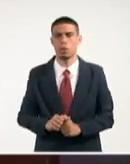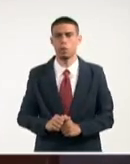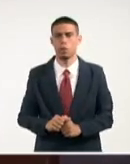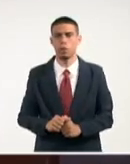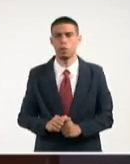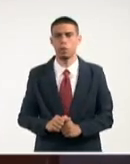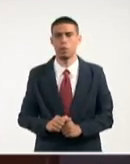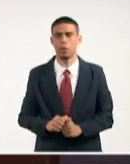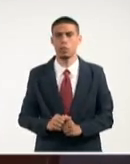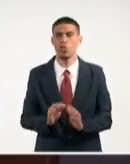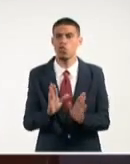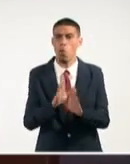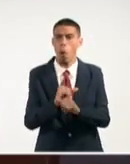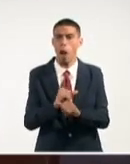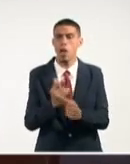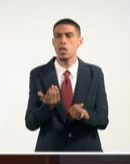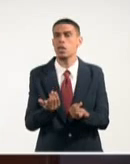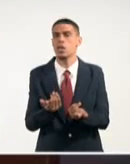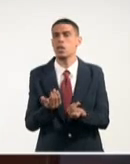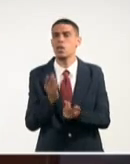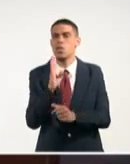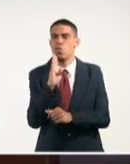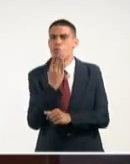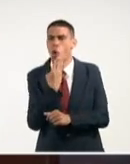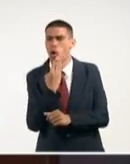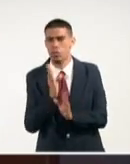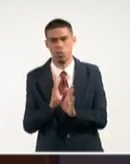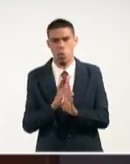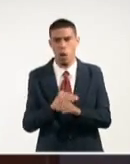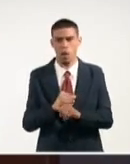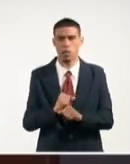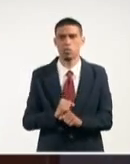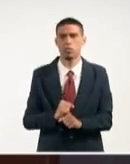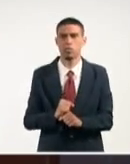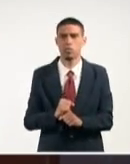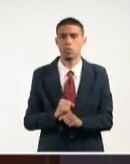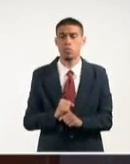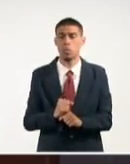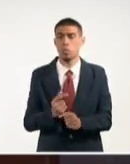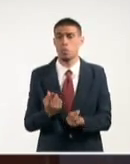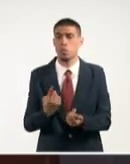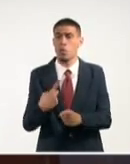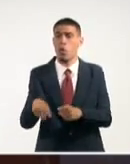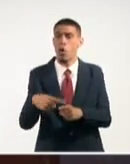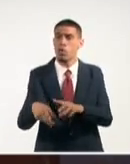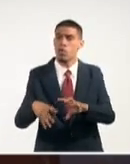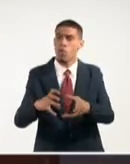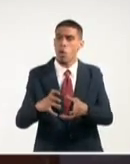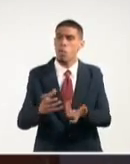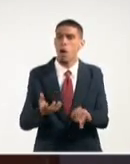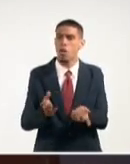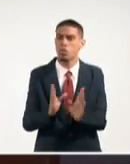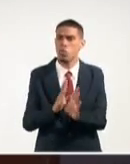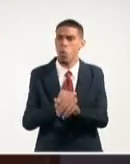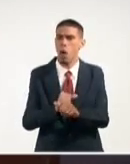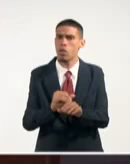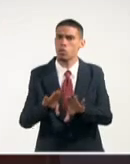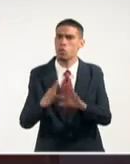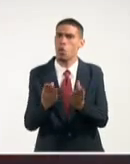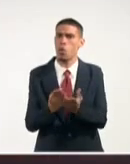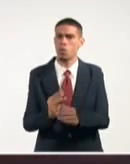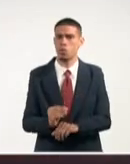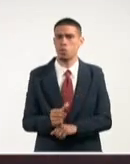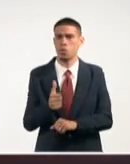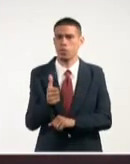no hay envidias ni ansia de poder entre sus hijos. Ninguno de los viejos luchadores